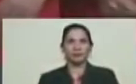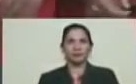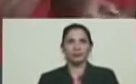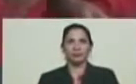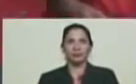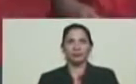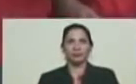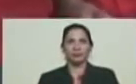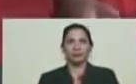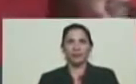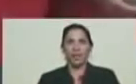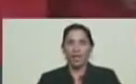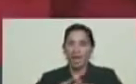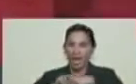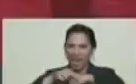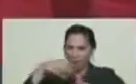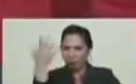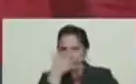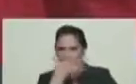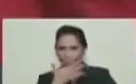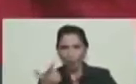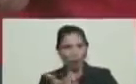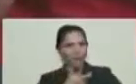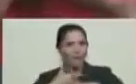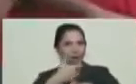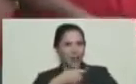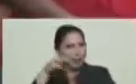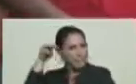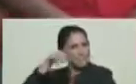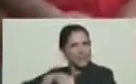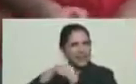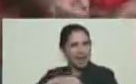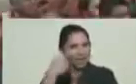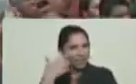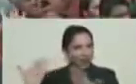Héctor Rodríguez, el de Miranda.